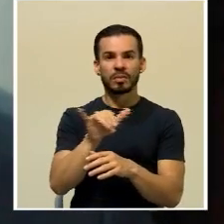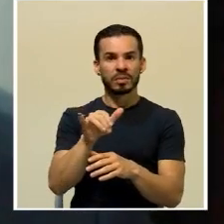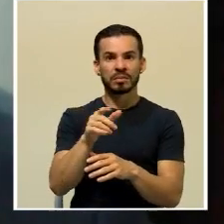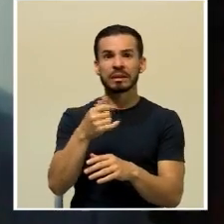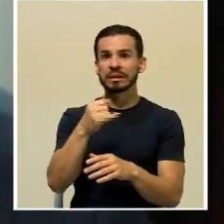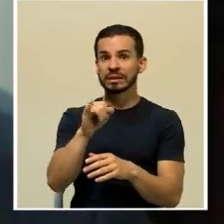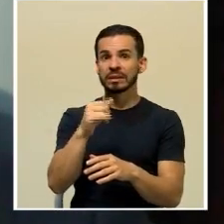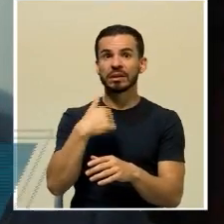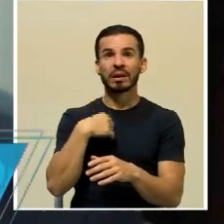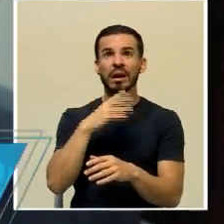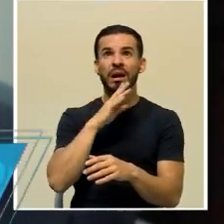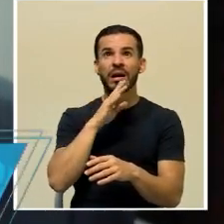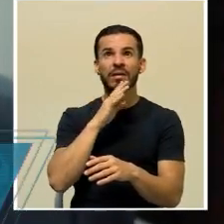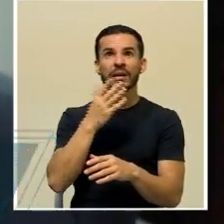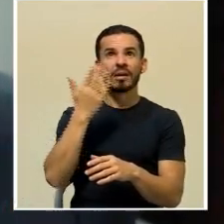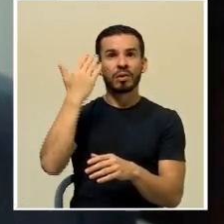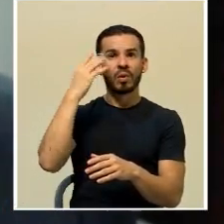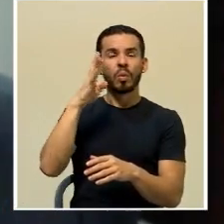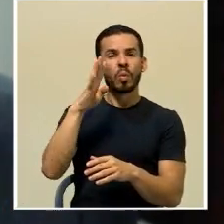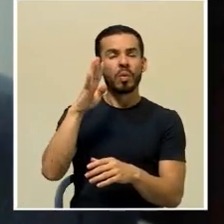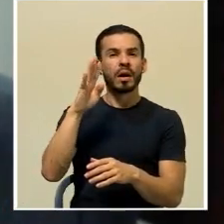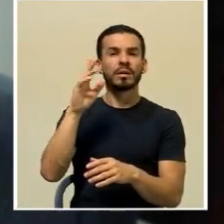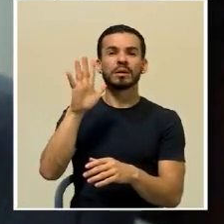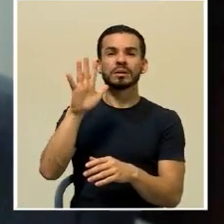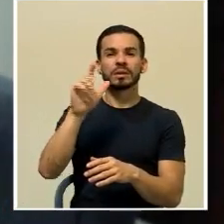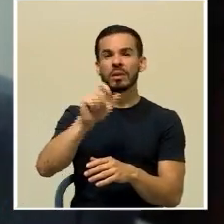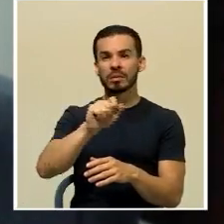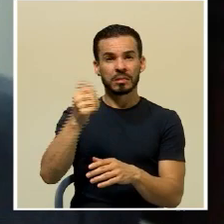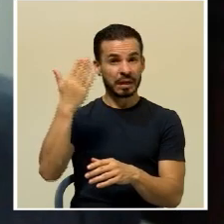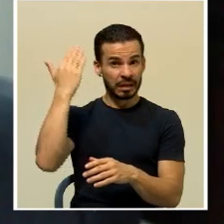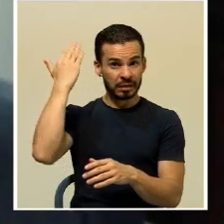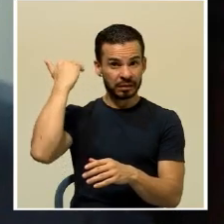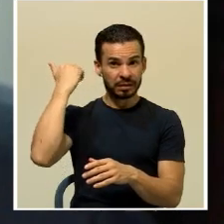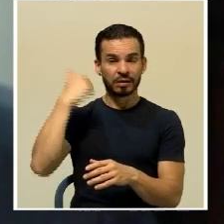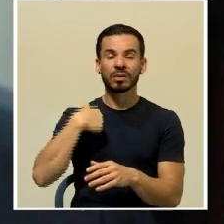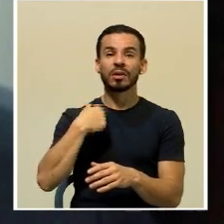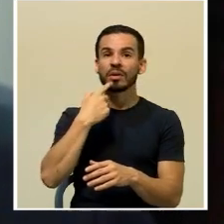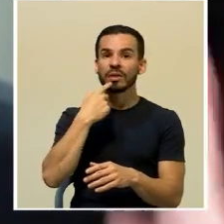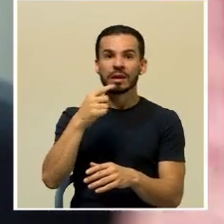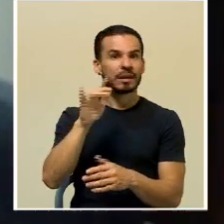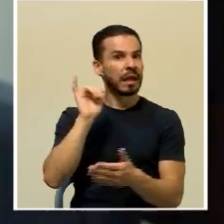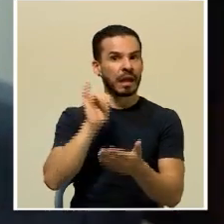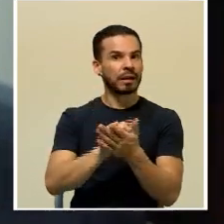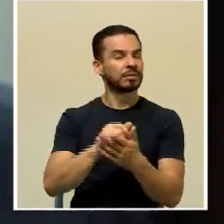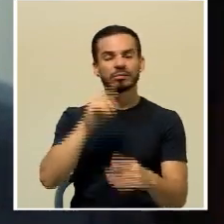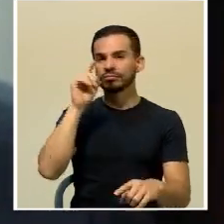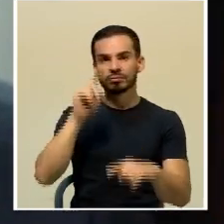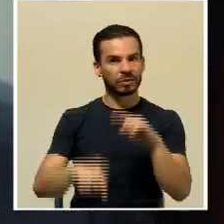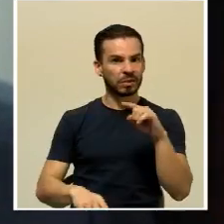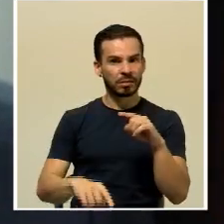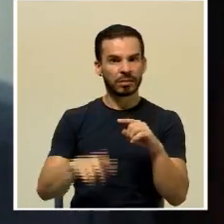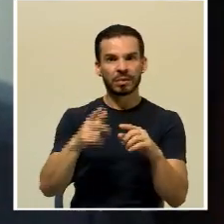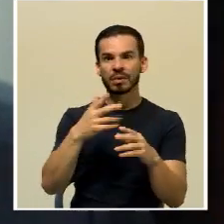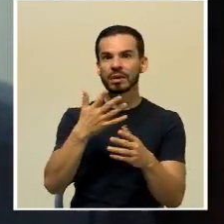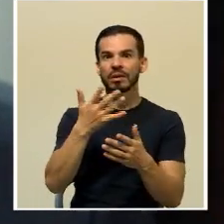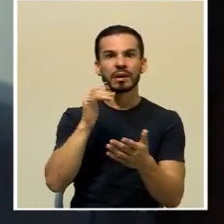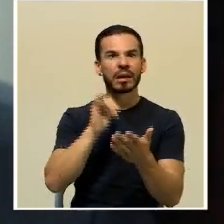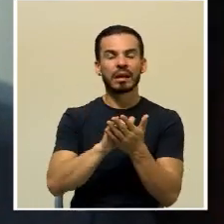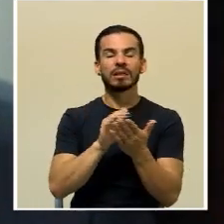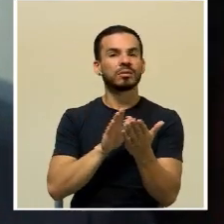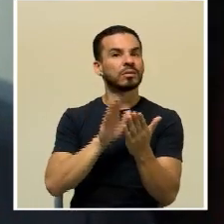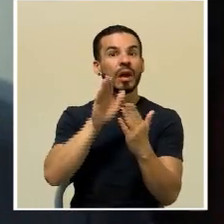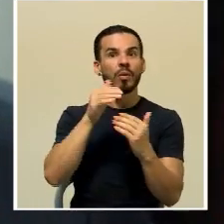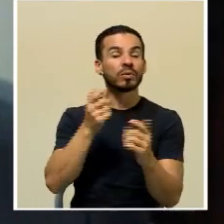Si hubiéramos hablado de hace 4 o 5 meses atrás, le hubiera dicho que eso era impensable, que era un jus variandi